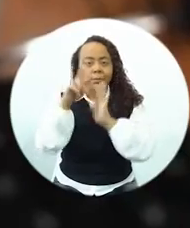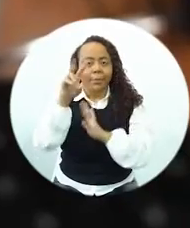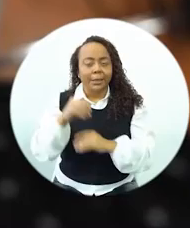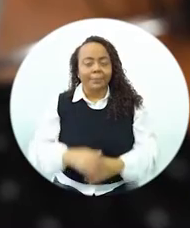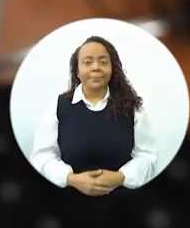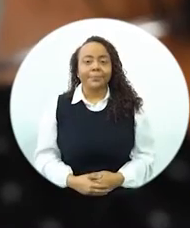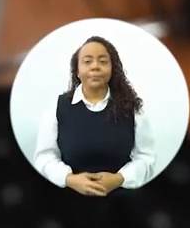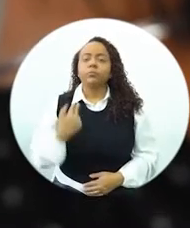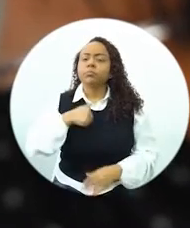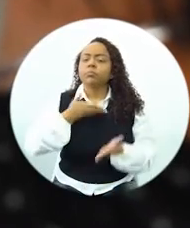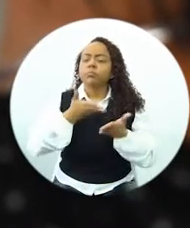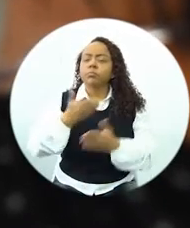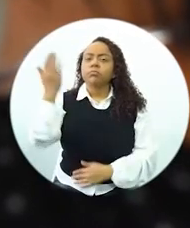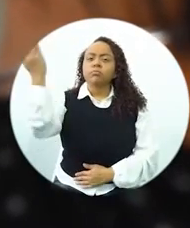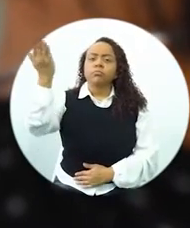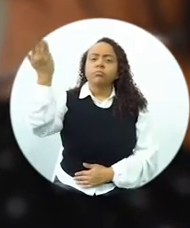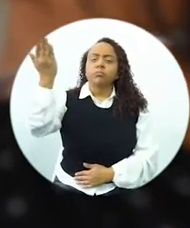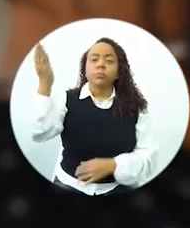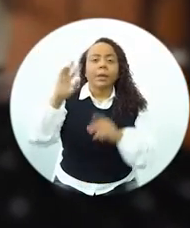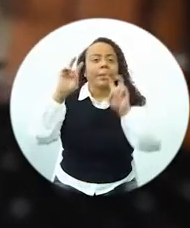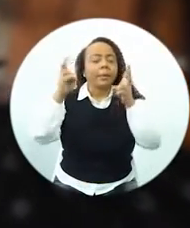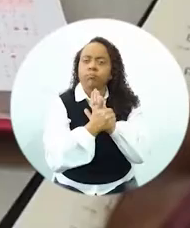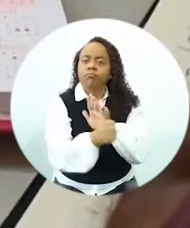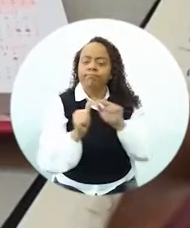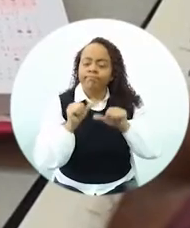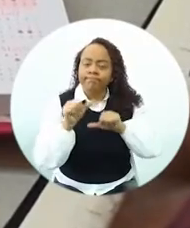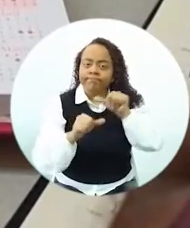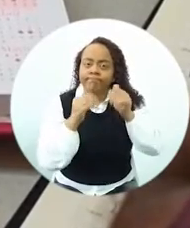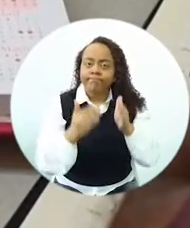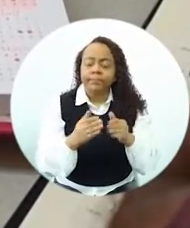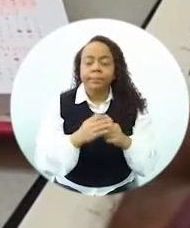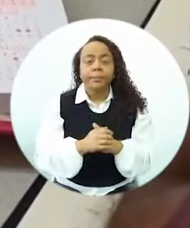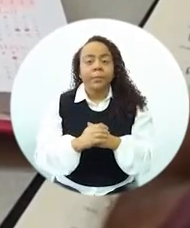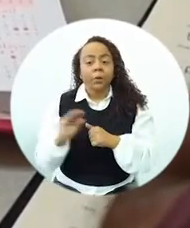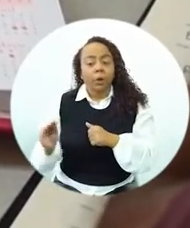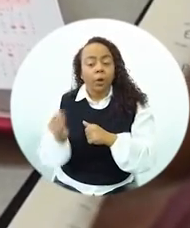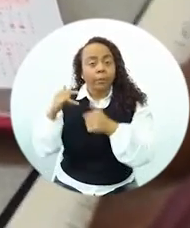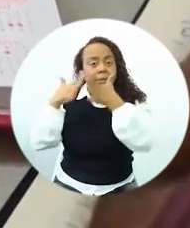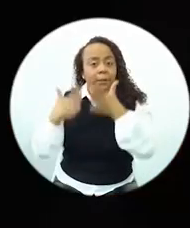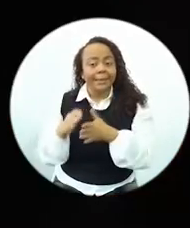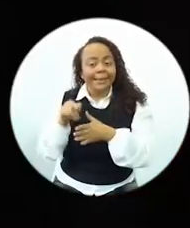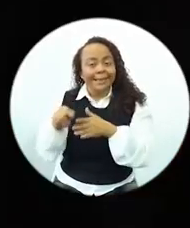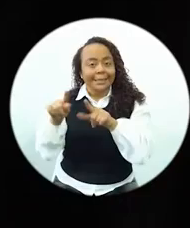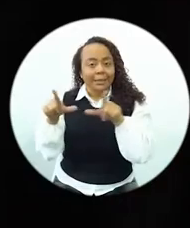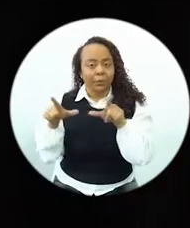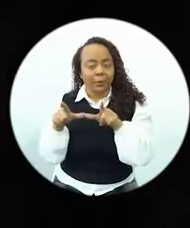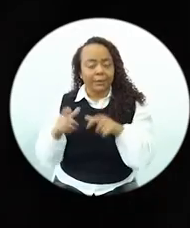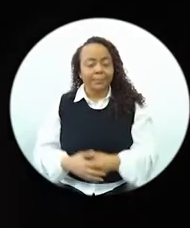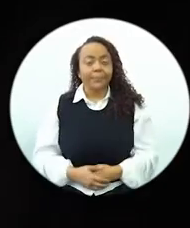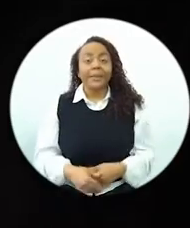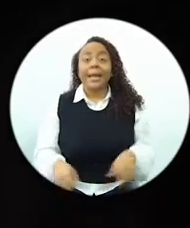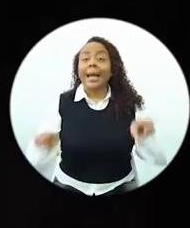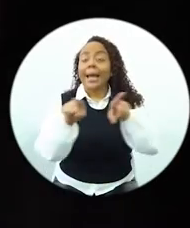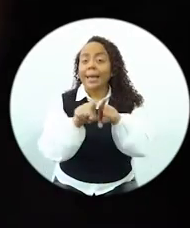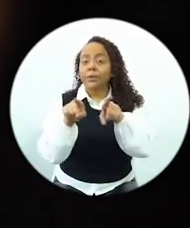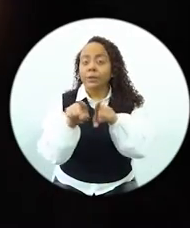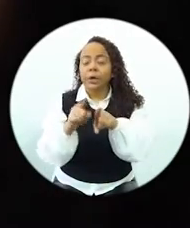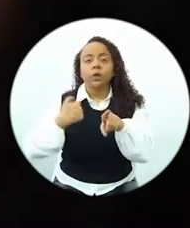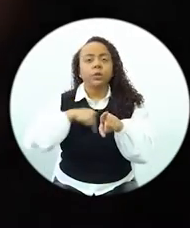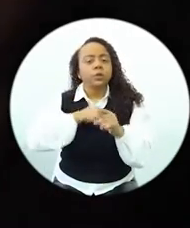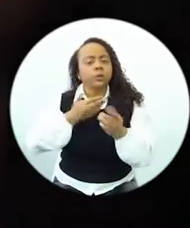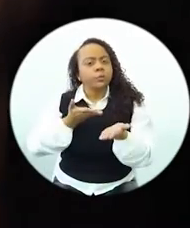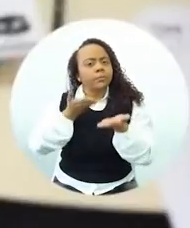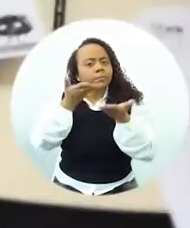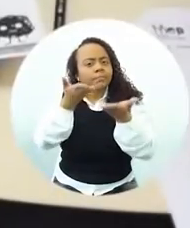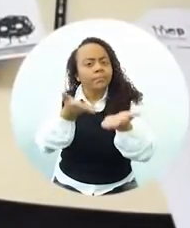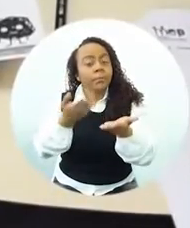sostenible de las comunidades de esos mil 983 alumnos pertenecen a 23 instituciones en la zona